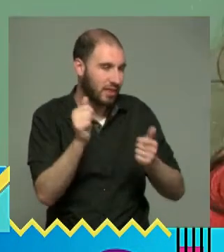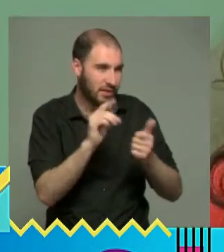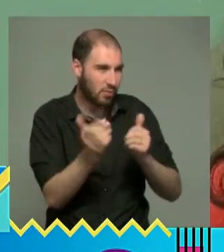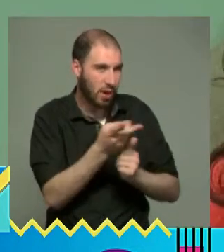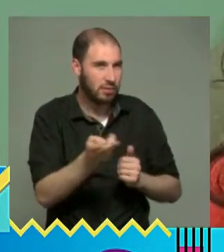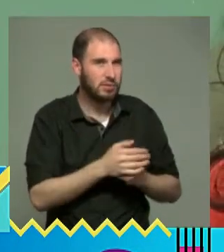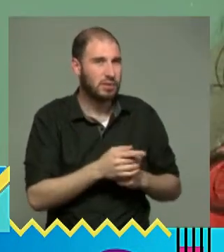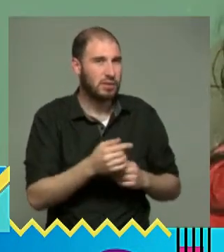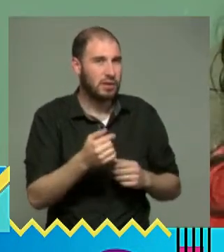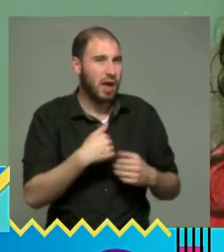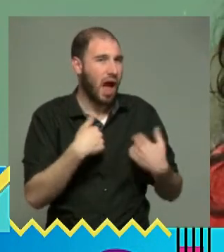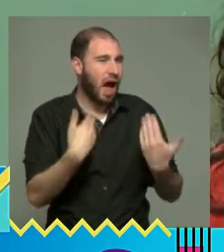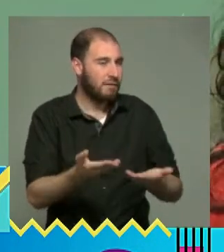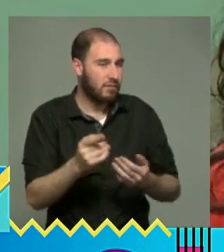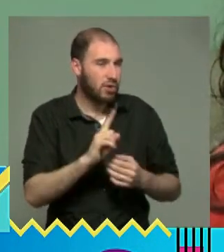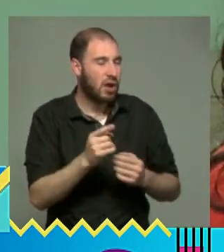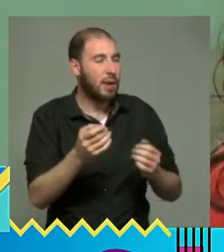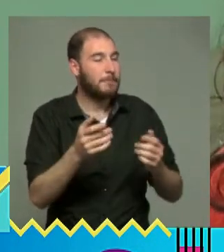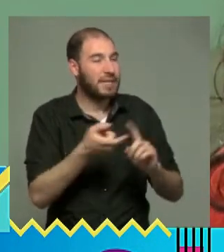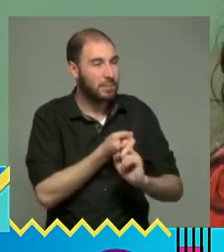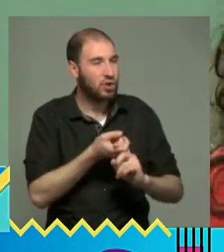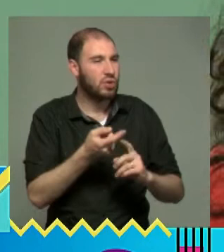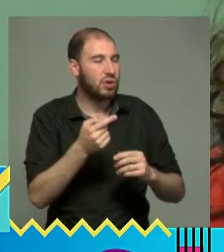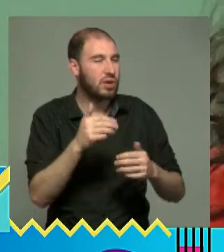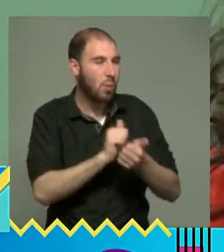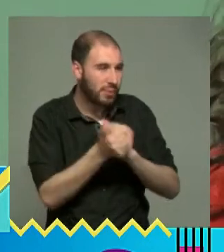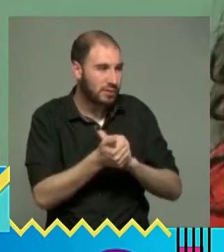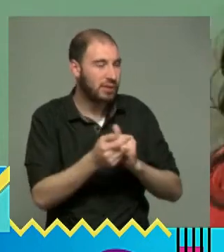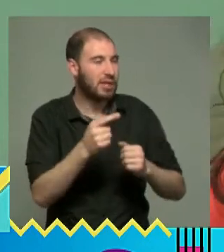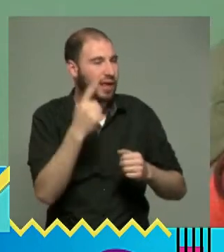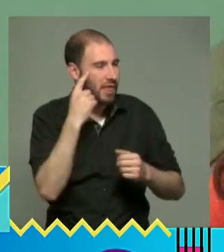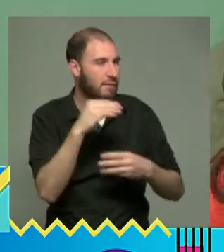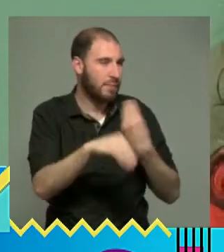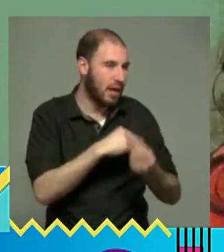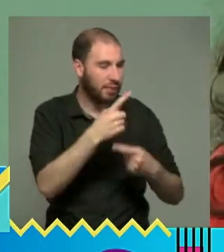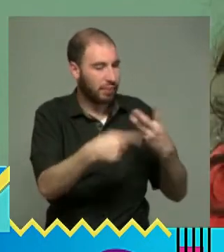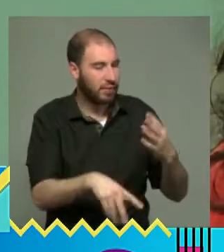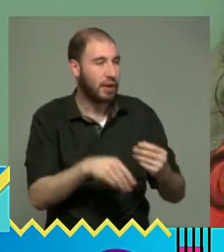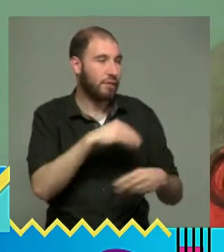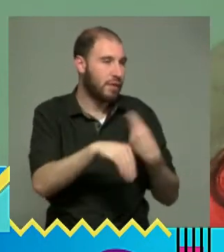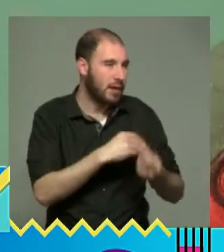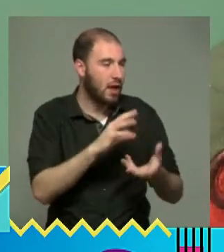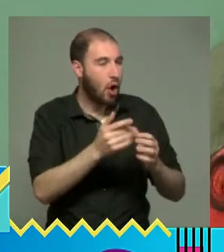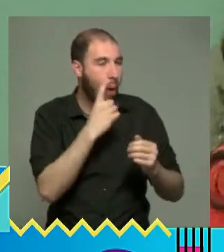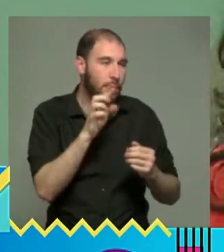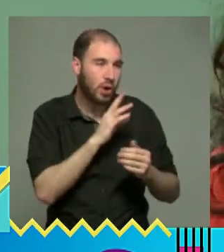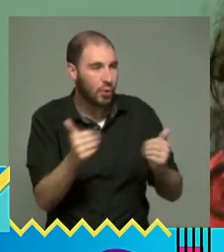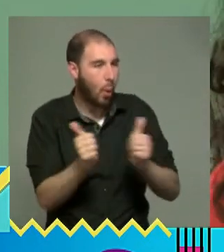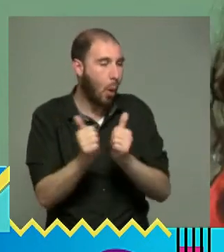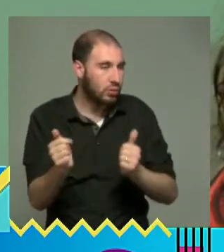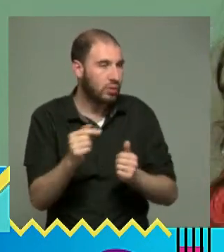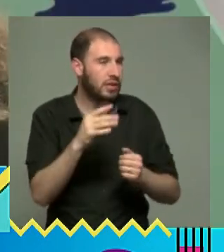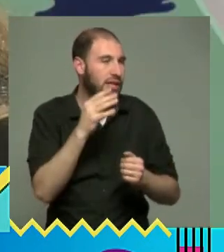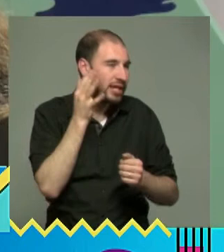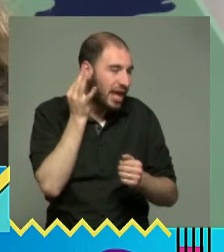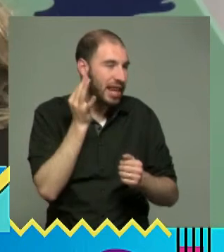igualitario y no estaban a favor de, no solo del matrimonio igualitario, sino de la concepción de la familia, etcétera, etcétera. La familia tiene que ser un hombre, una mujer, una nena